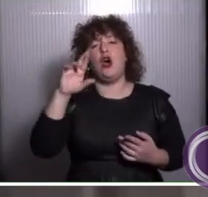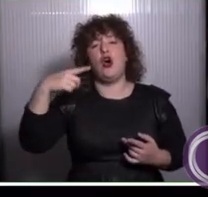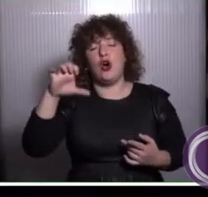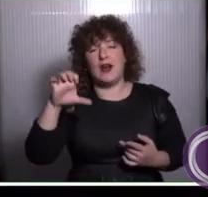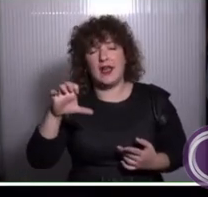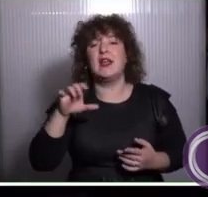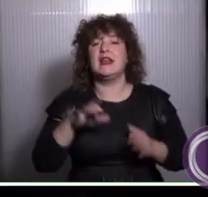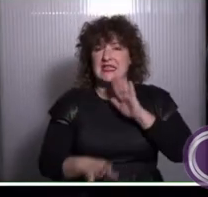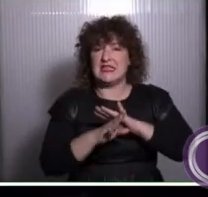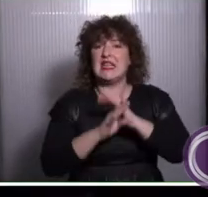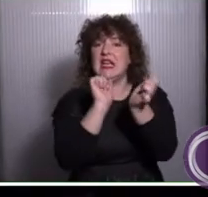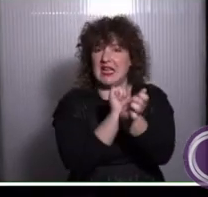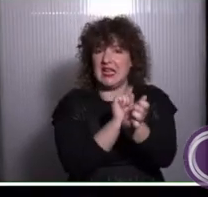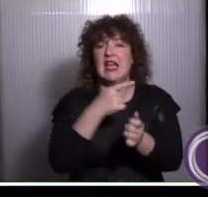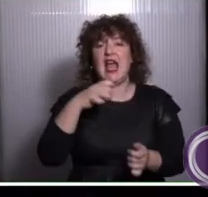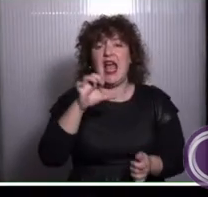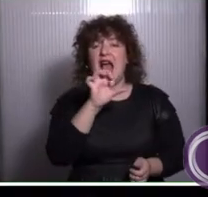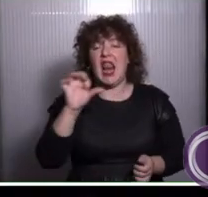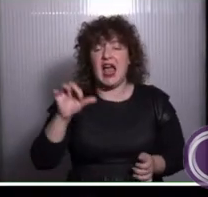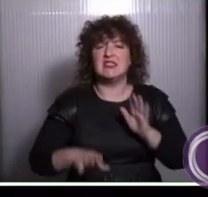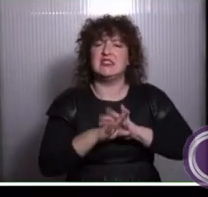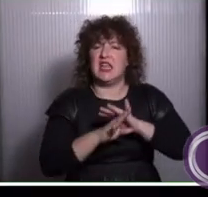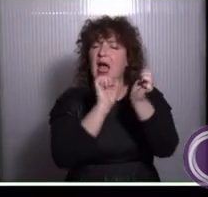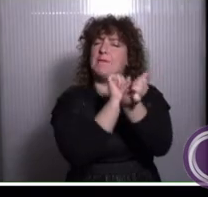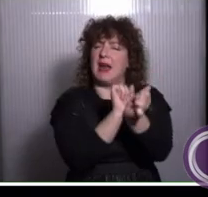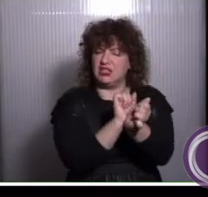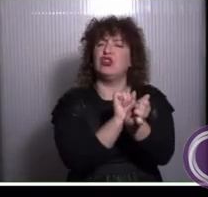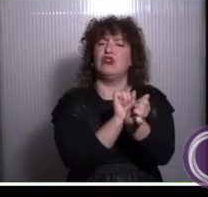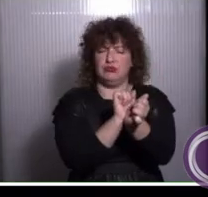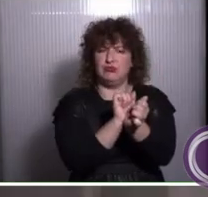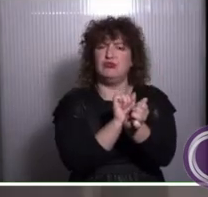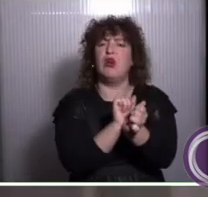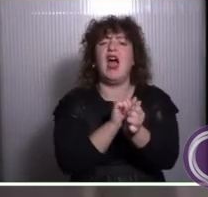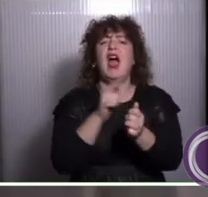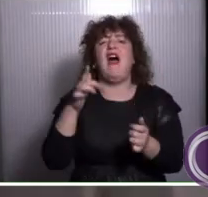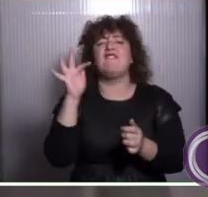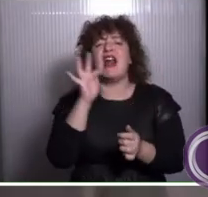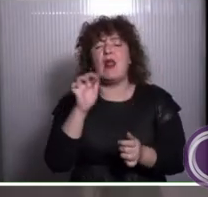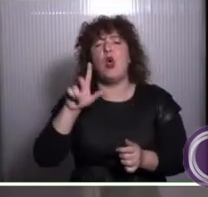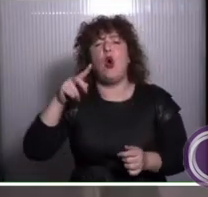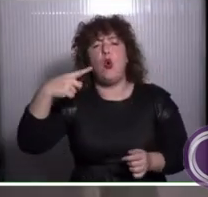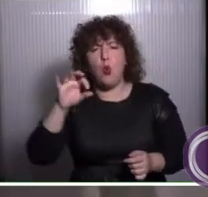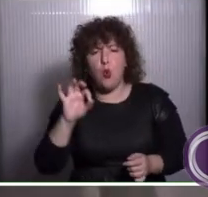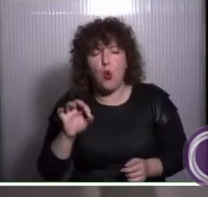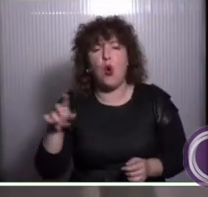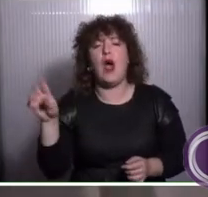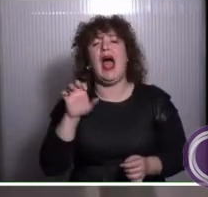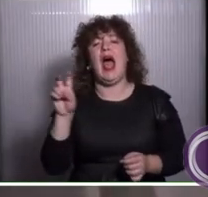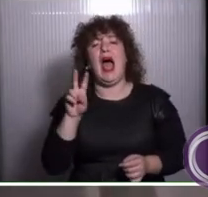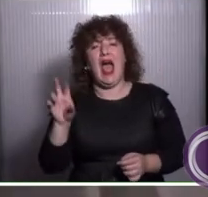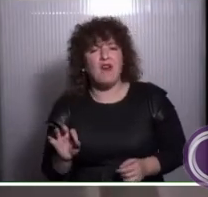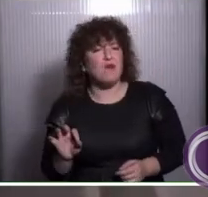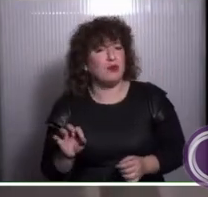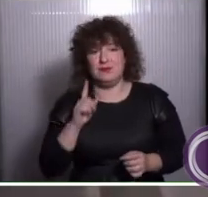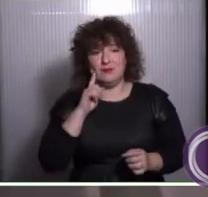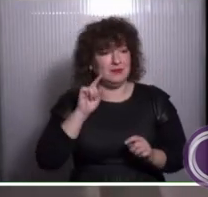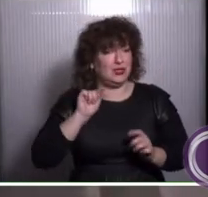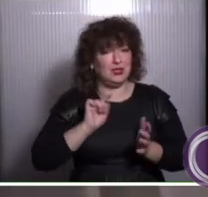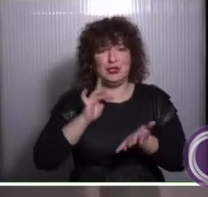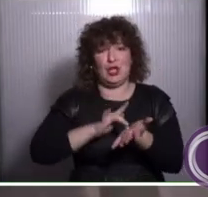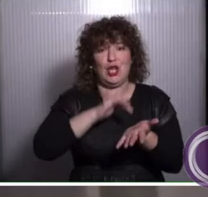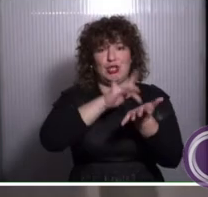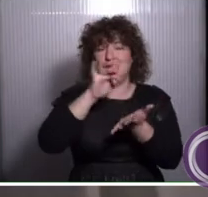sigue en la cárcel, Jorge Glass sigue preso, a Fernando Lugo, a Evo Morales, es decir, una